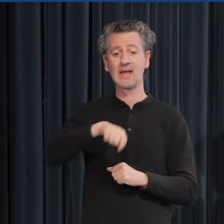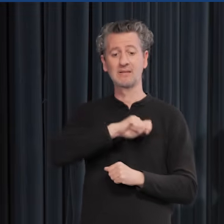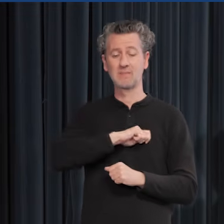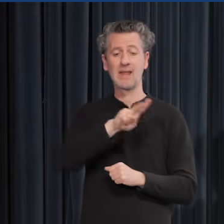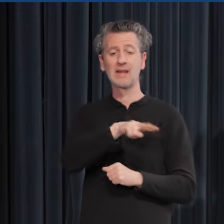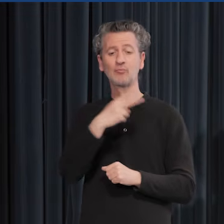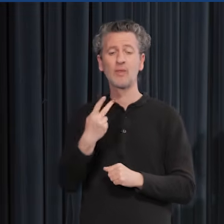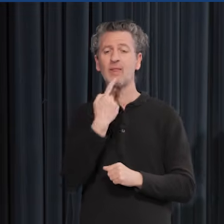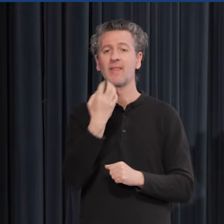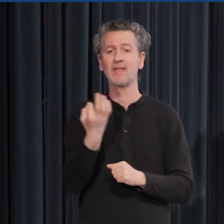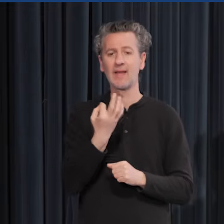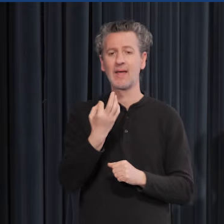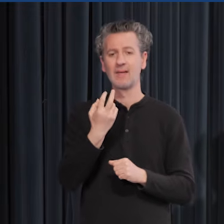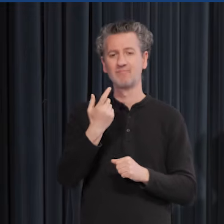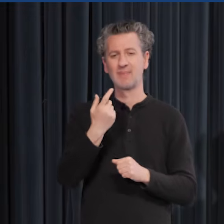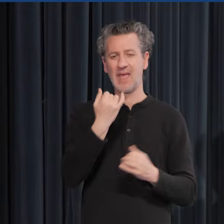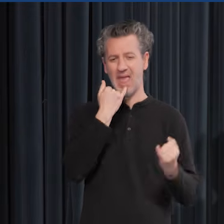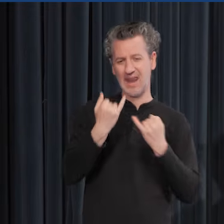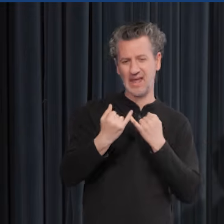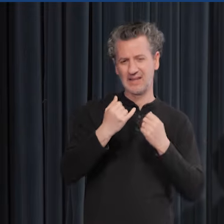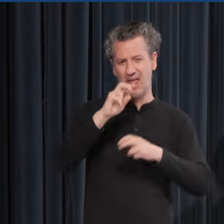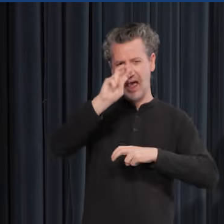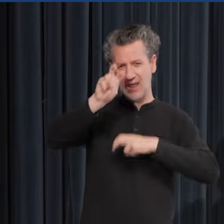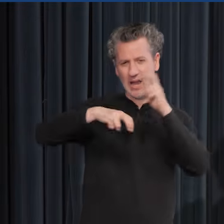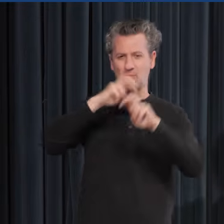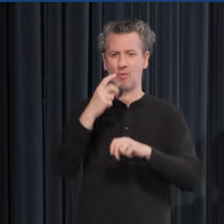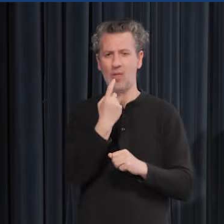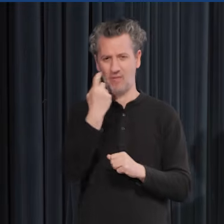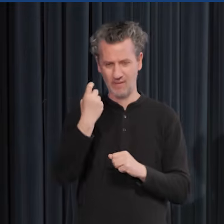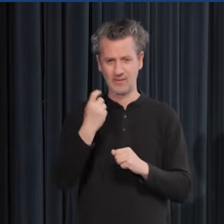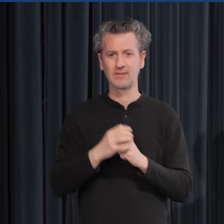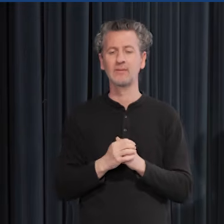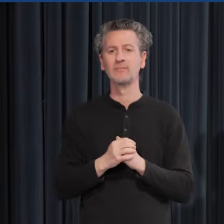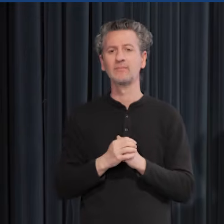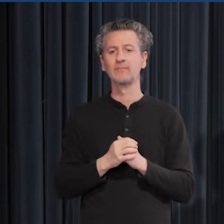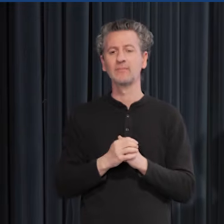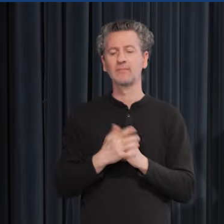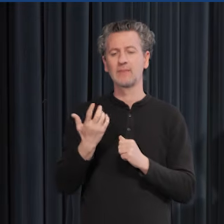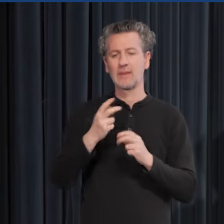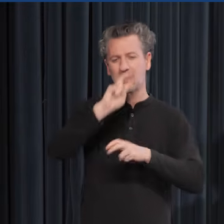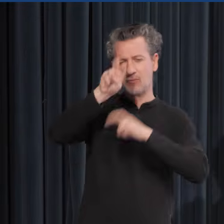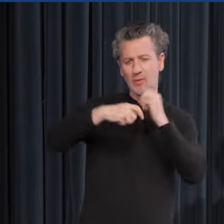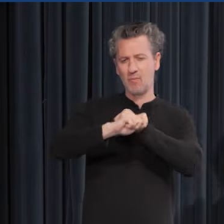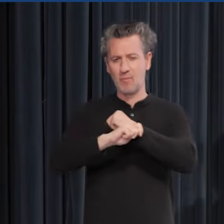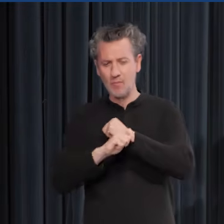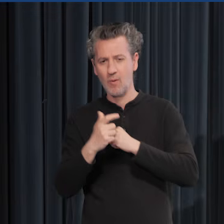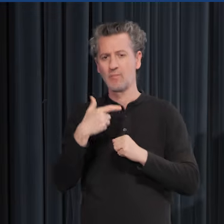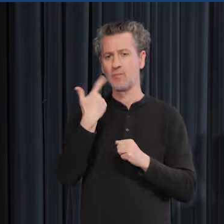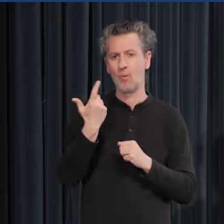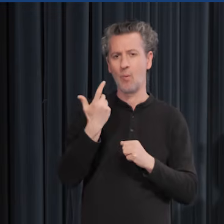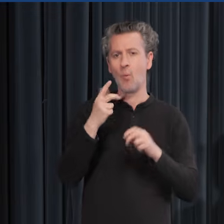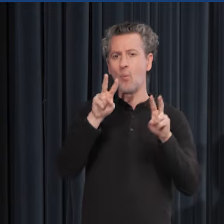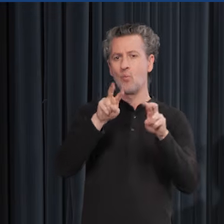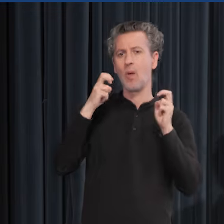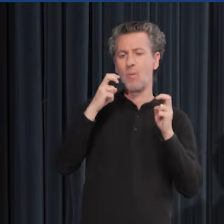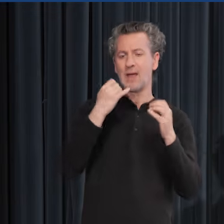fomentar la rehabilitación energética, plantear estrategias de rehabilitación, la incorporación de energías renovables,